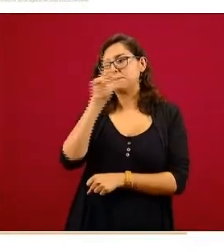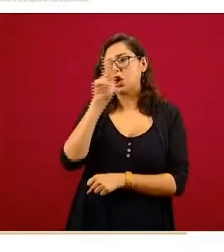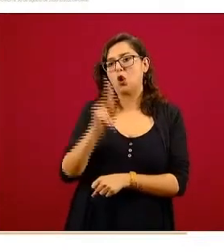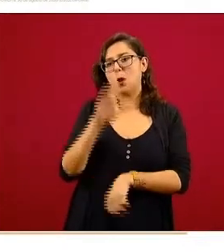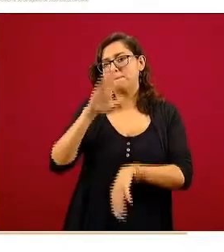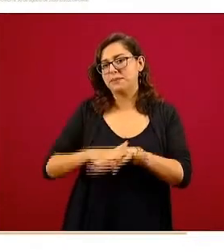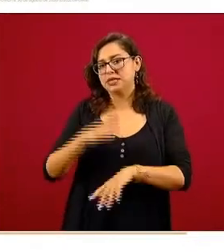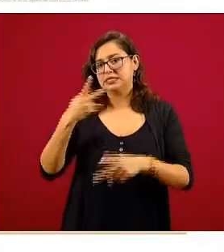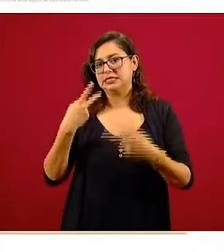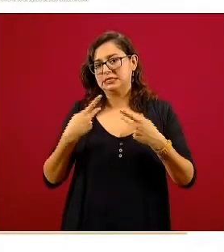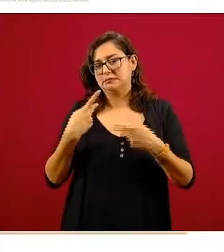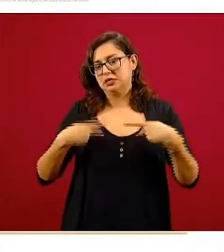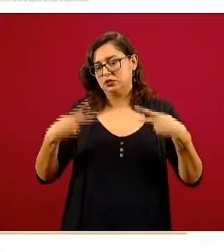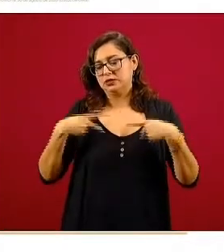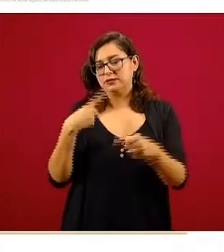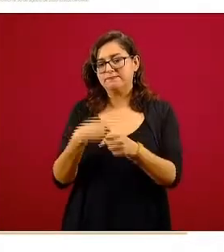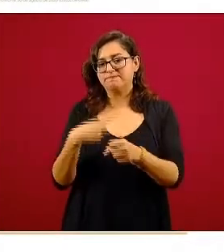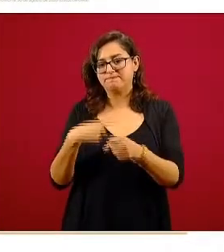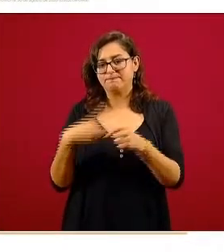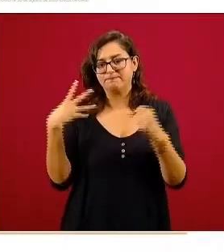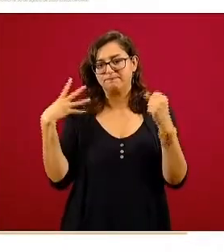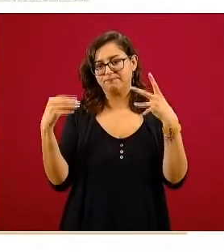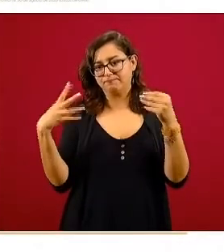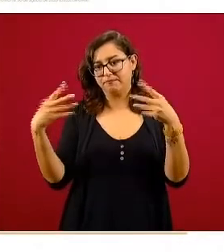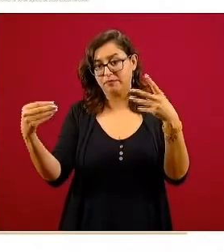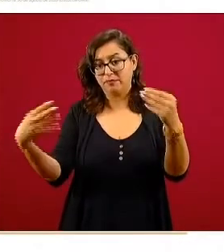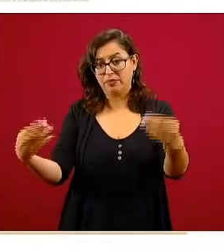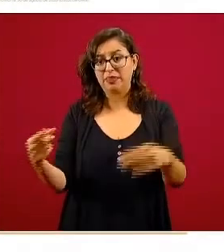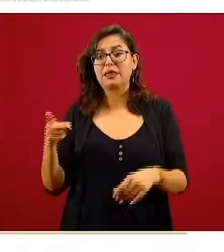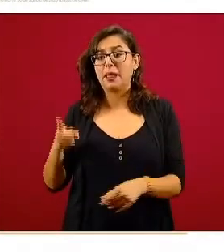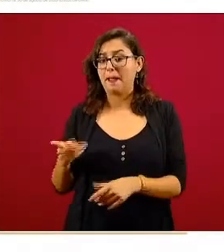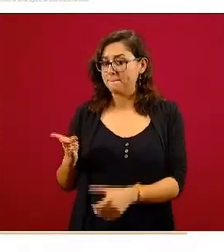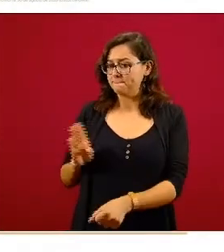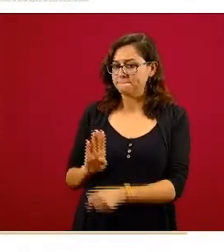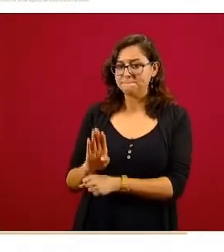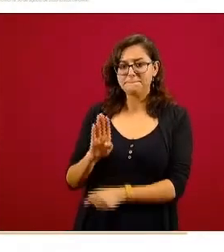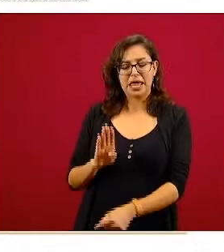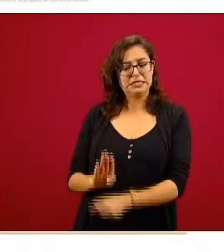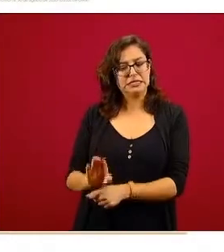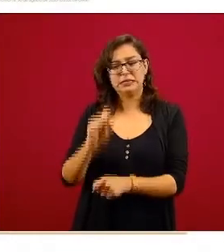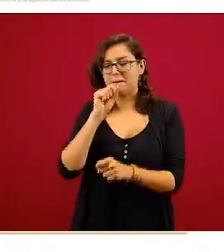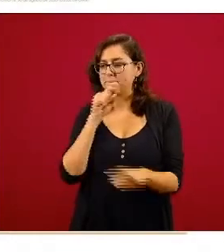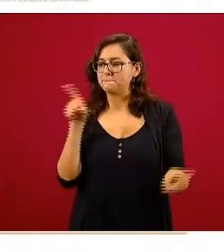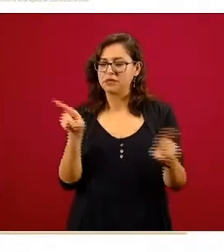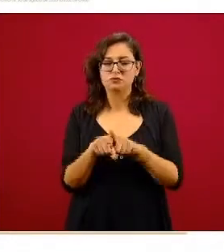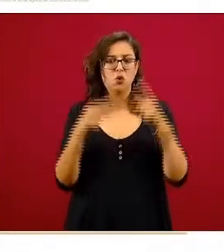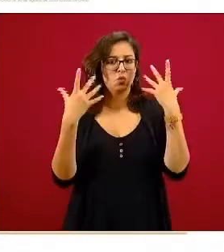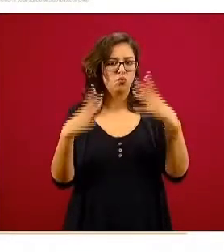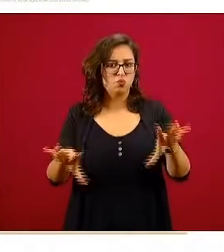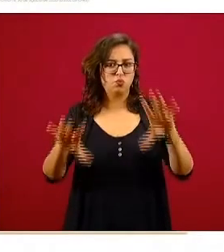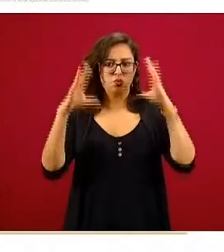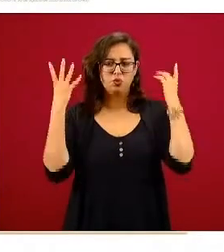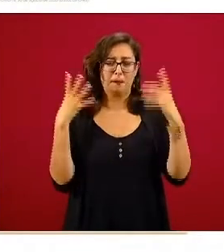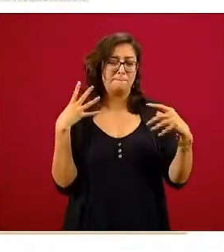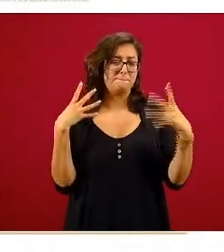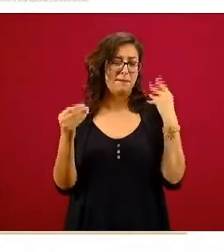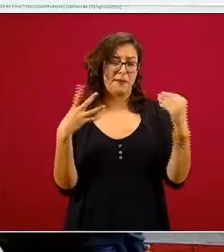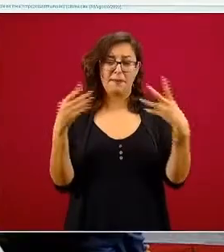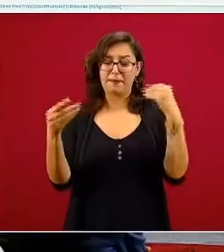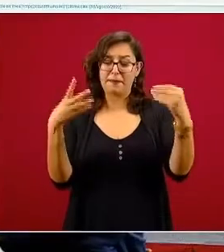de habitantes. Brasil ya sabíamos, se había caracterizado también por tener una cantidad importante. Brasil tuvo